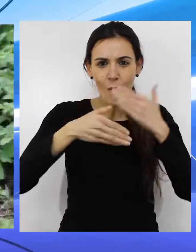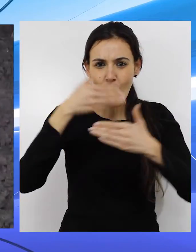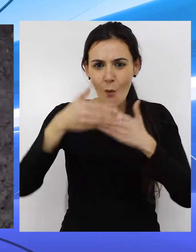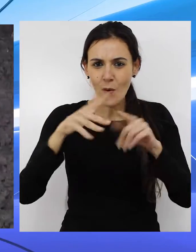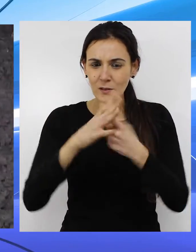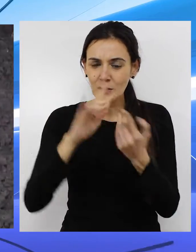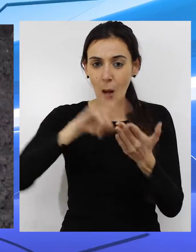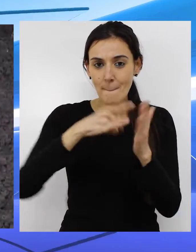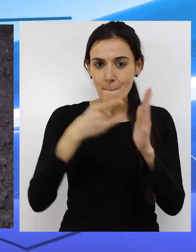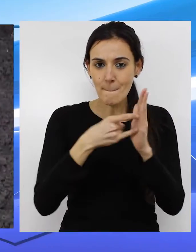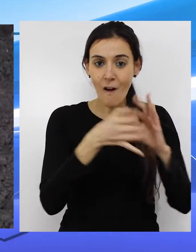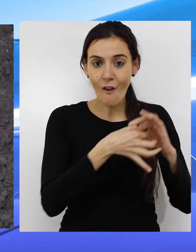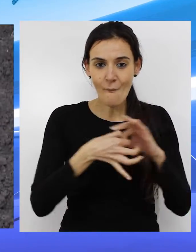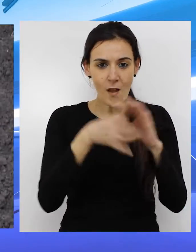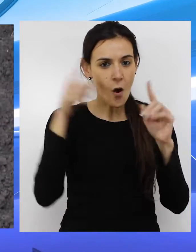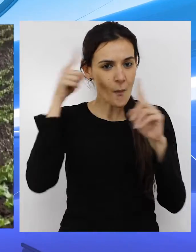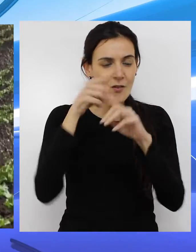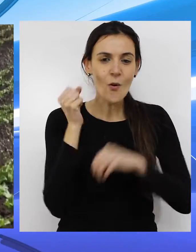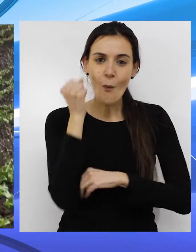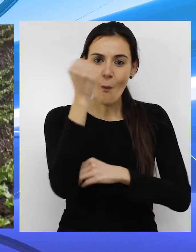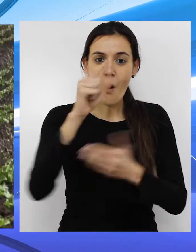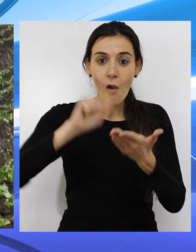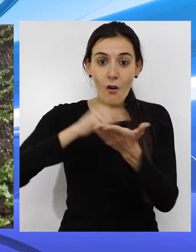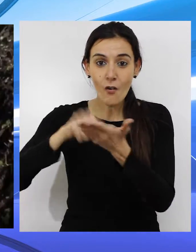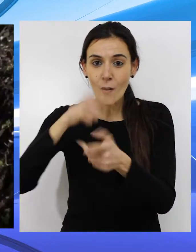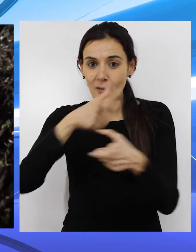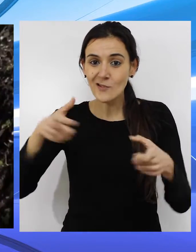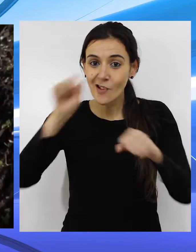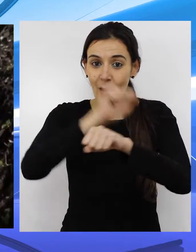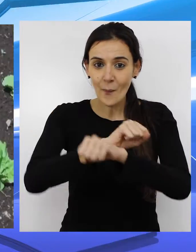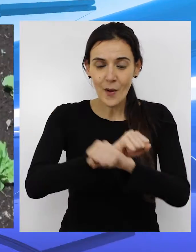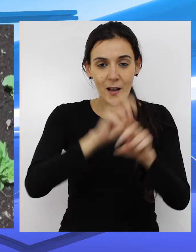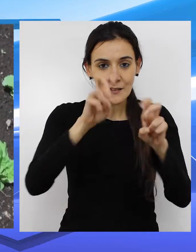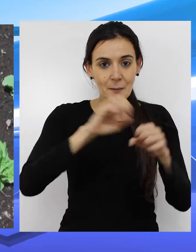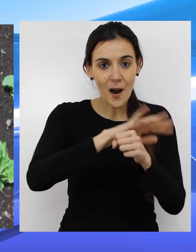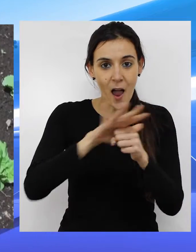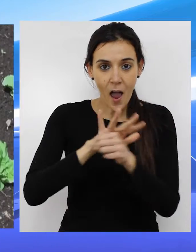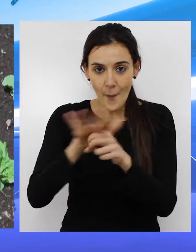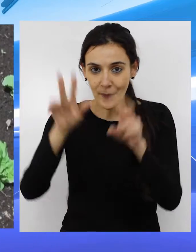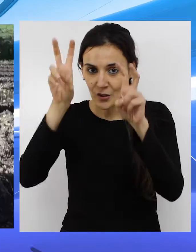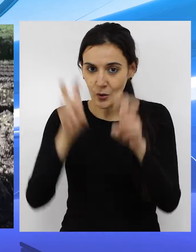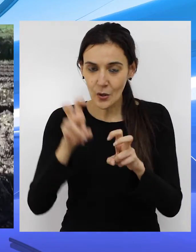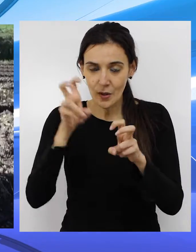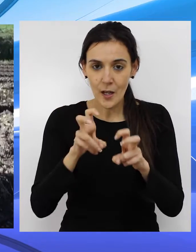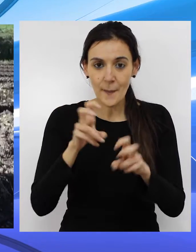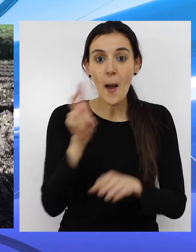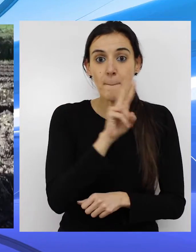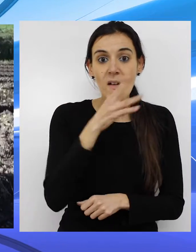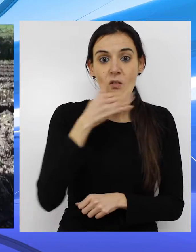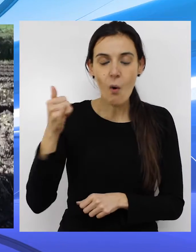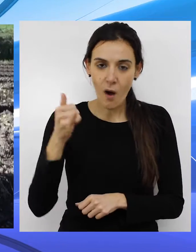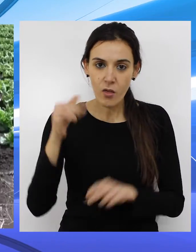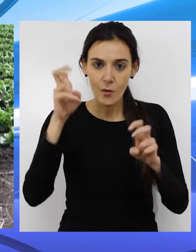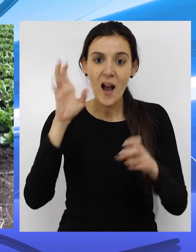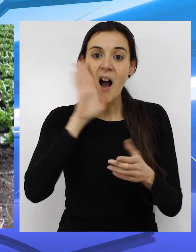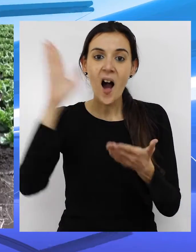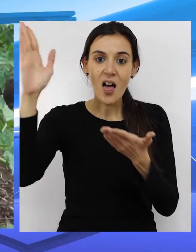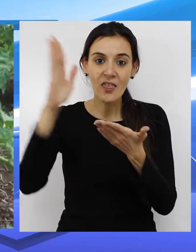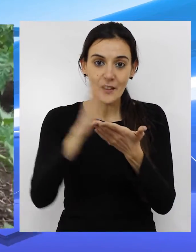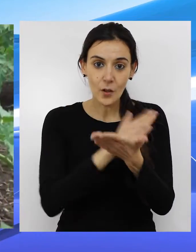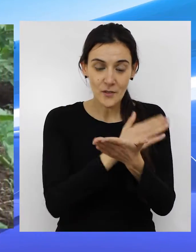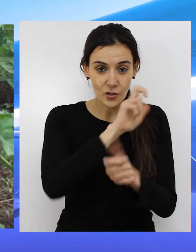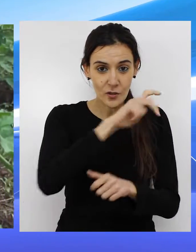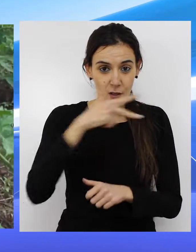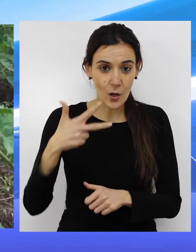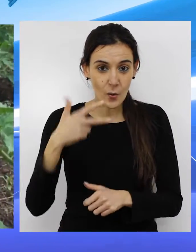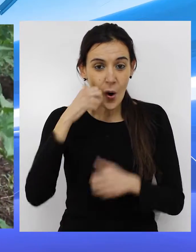convocatoria Emplea para apoyar la contratación de personas desempleadas en el ámbito de la economía verde o azul. De estos 5 millones de